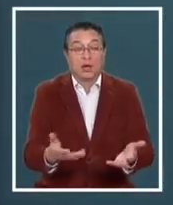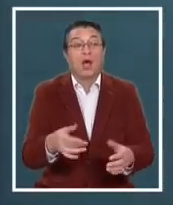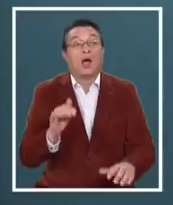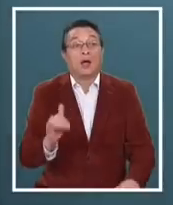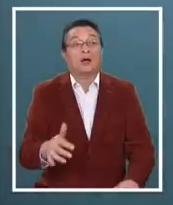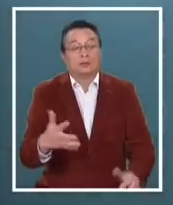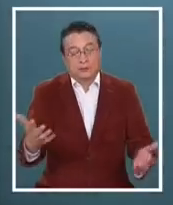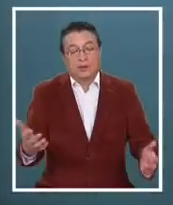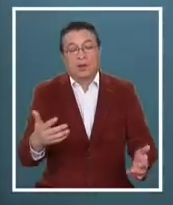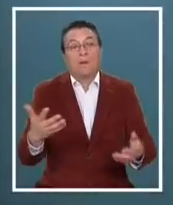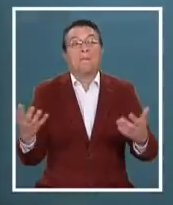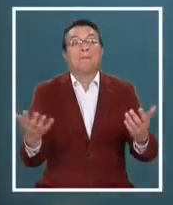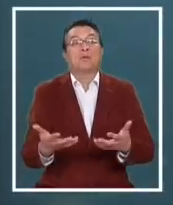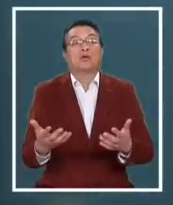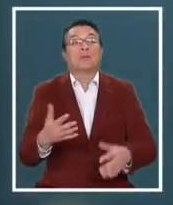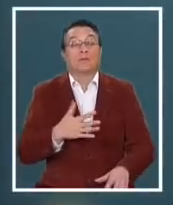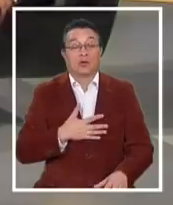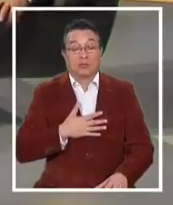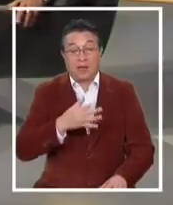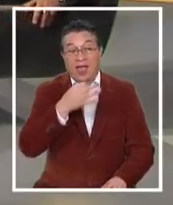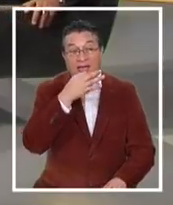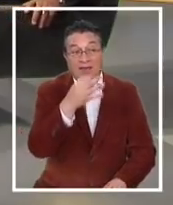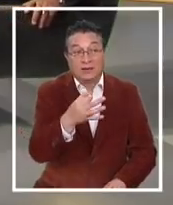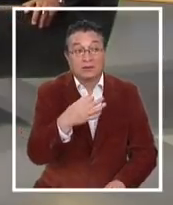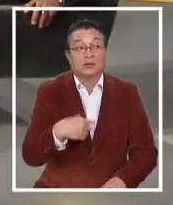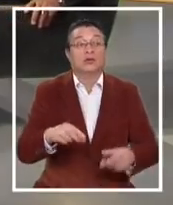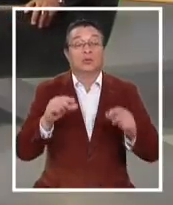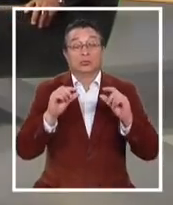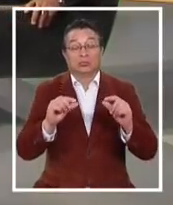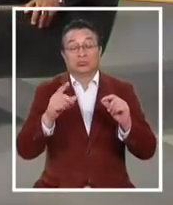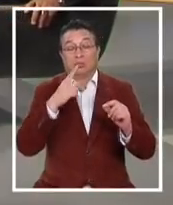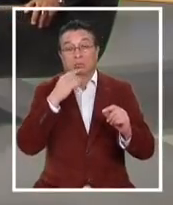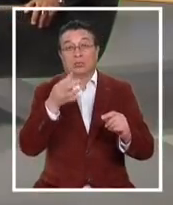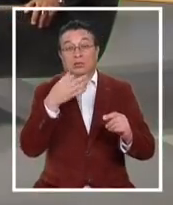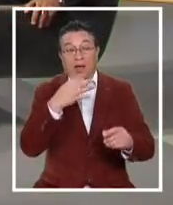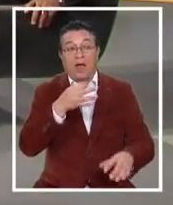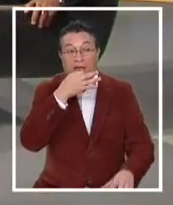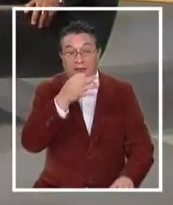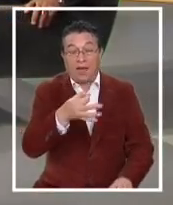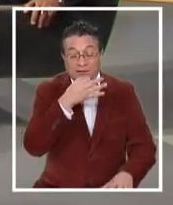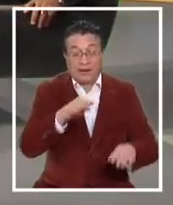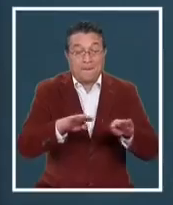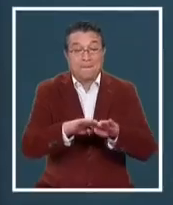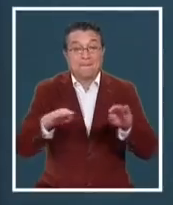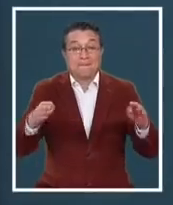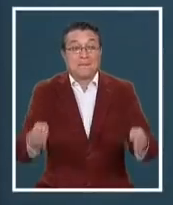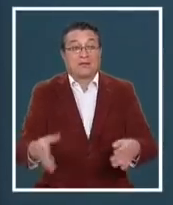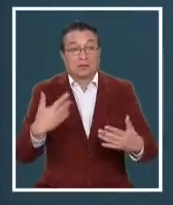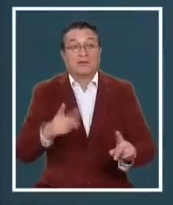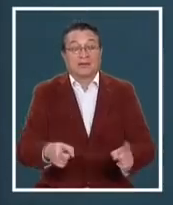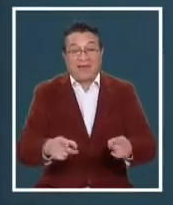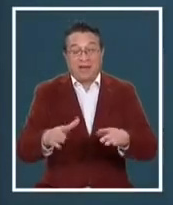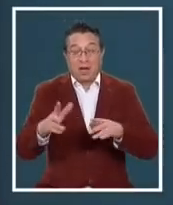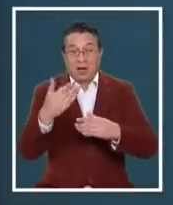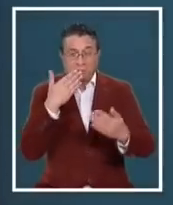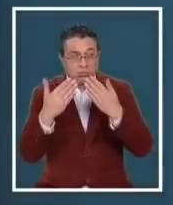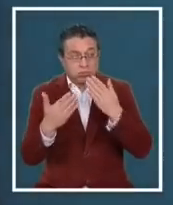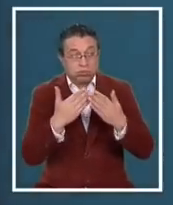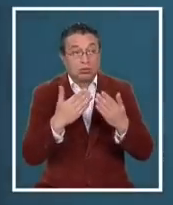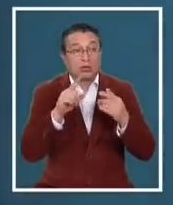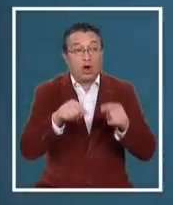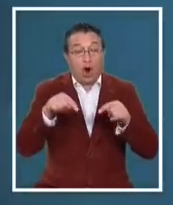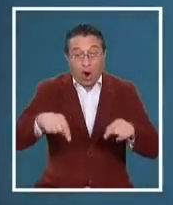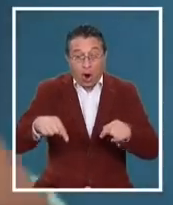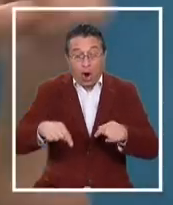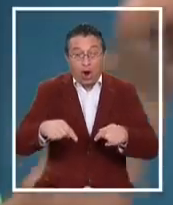sea, claro, porque yo encuentro mezquino que a propósito de que ya estaba puesto sobre la mesa esa red, que había que discutirla, que de hecho se discutió